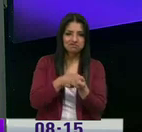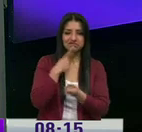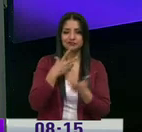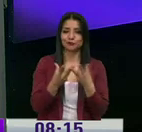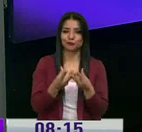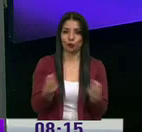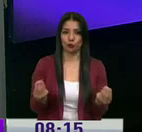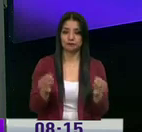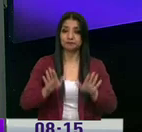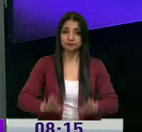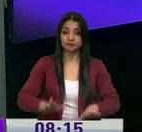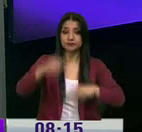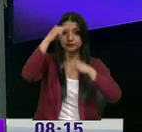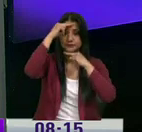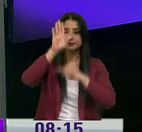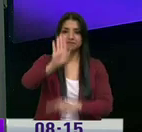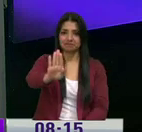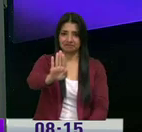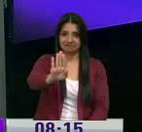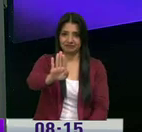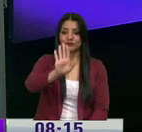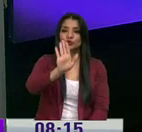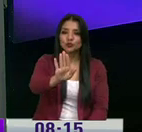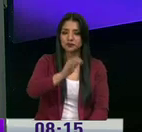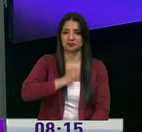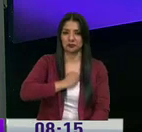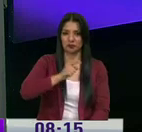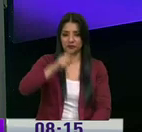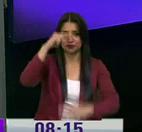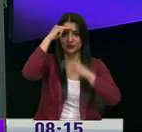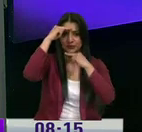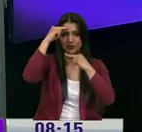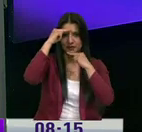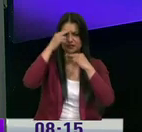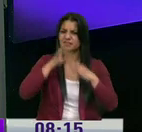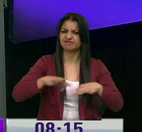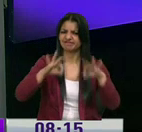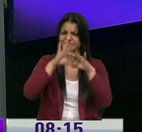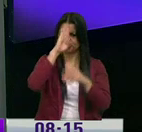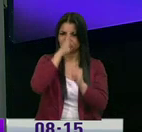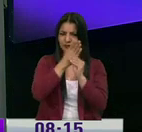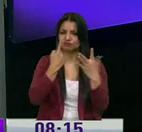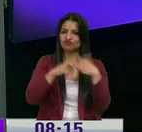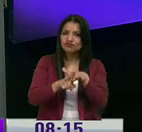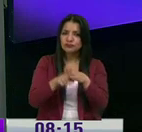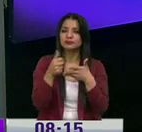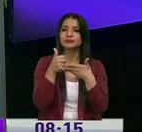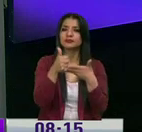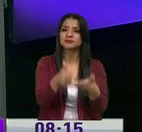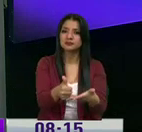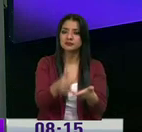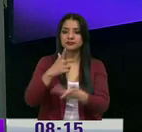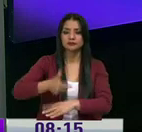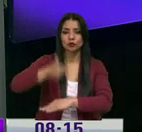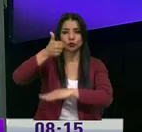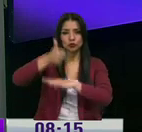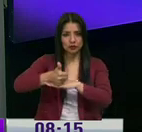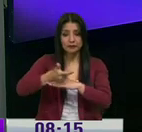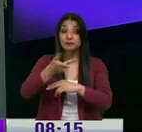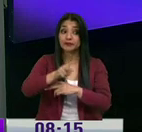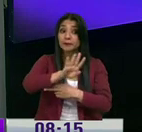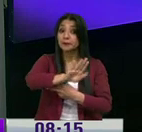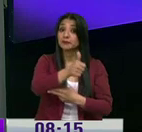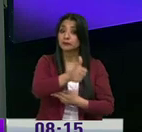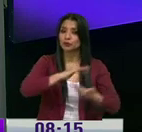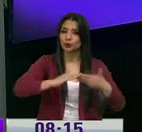planteamos. Noticiero que es de ustedes, espacio que lo que tratamos es ser incluyentes y ayudarles de alguna manera a la autoridad y evidentemente a